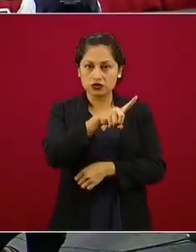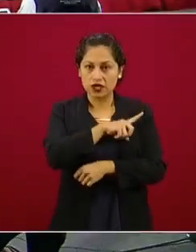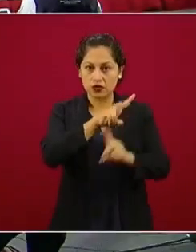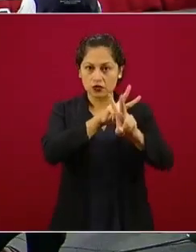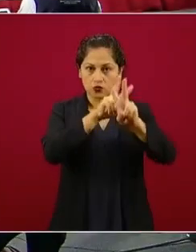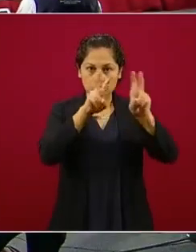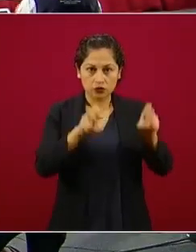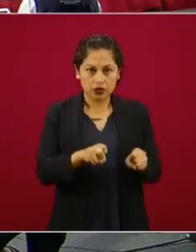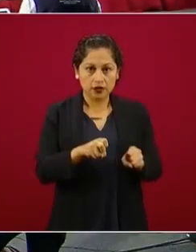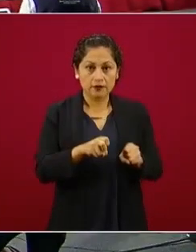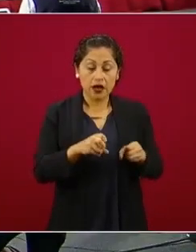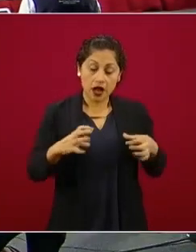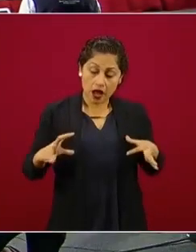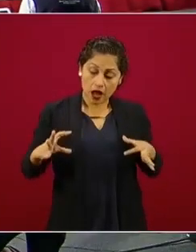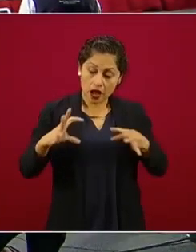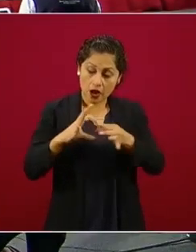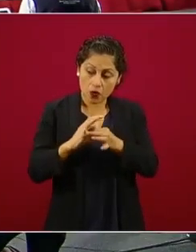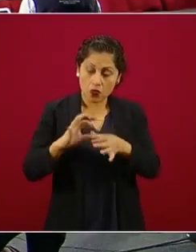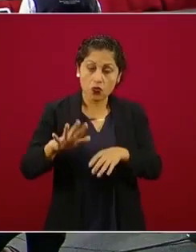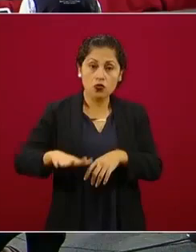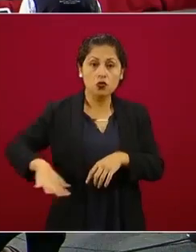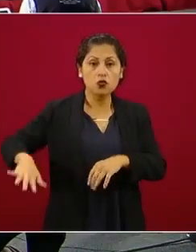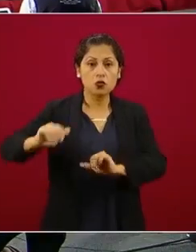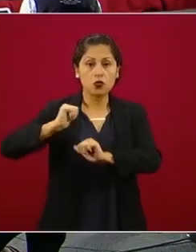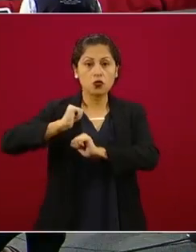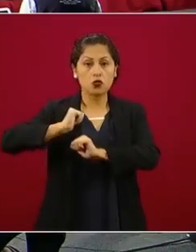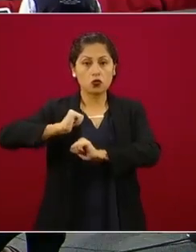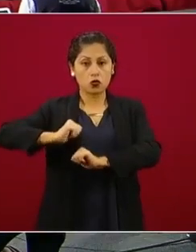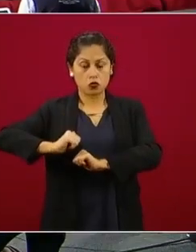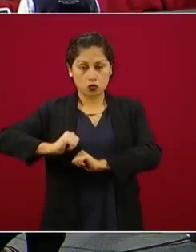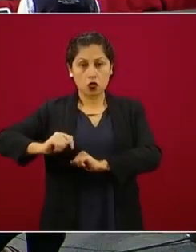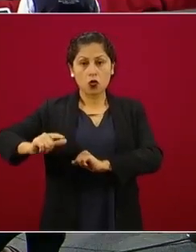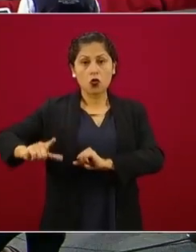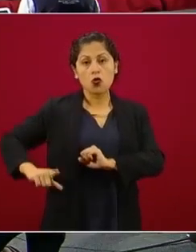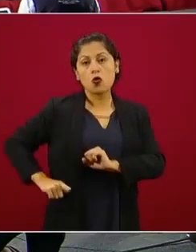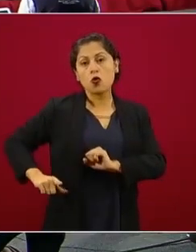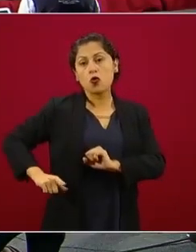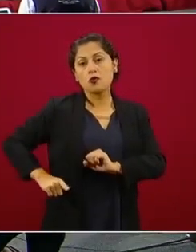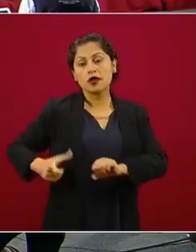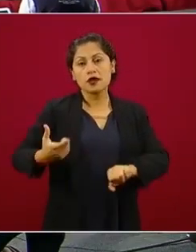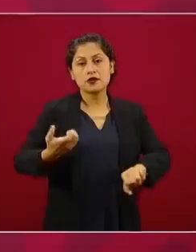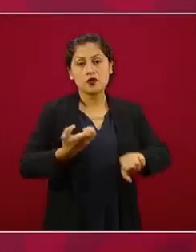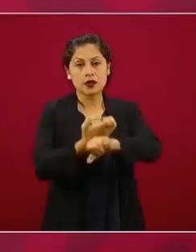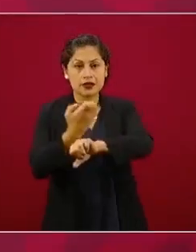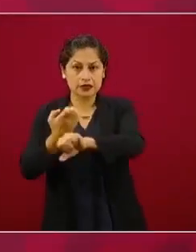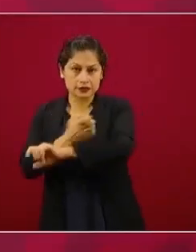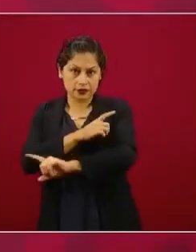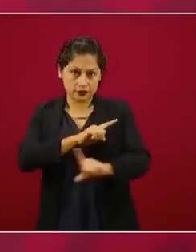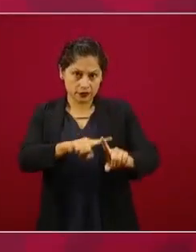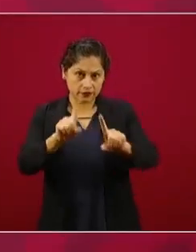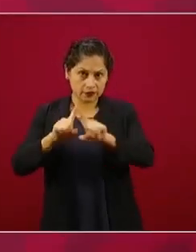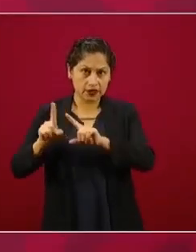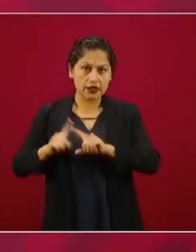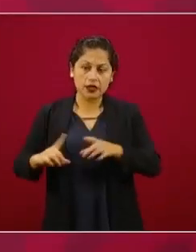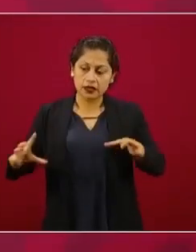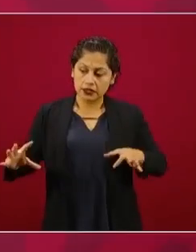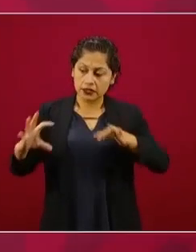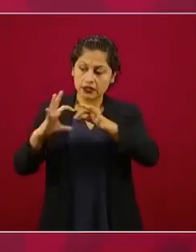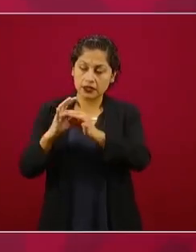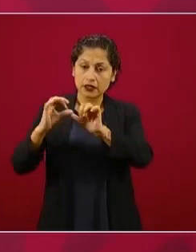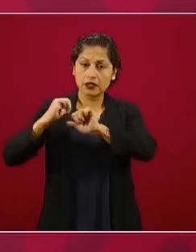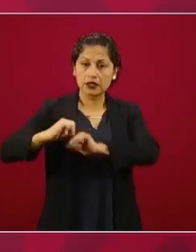las autoridades, que en este caso son los gobiernos del Estado, de los estados, el IMSS o el